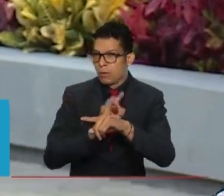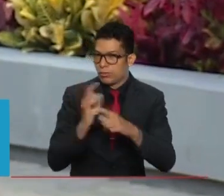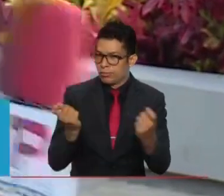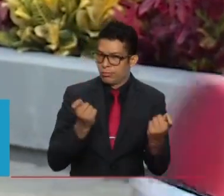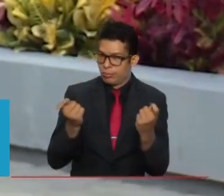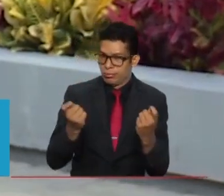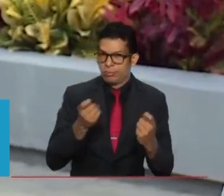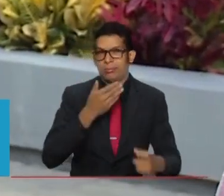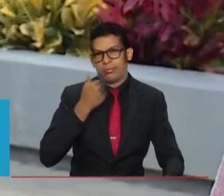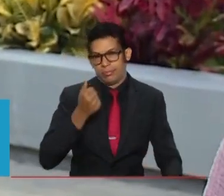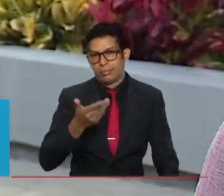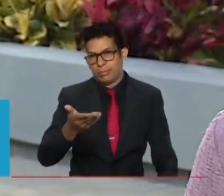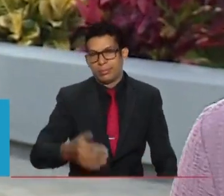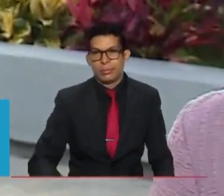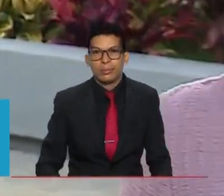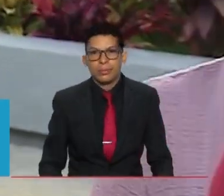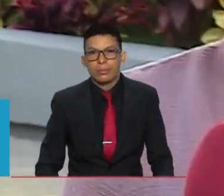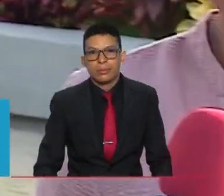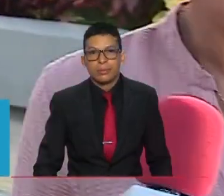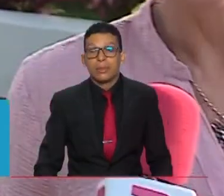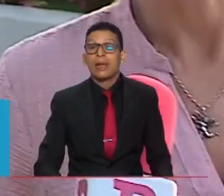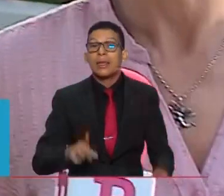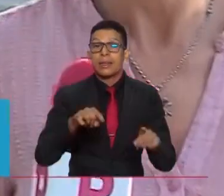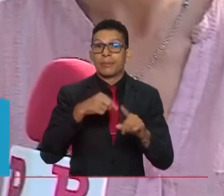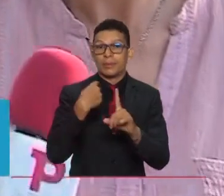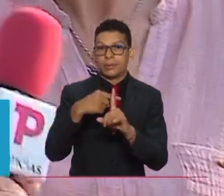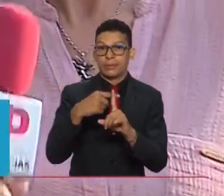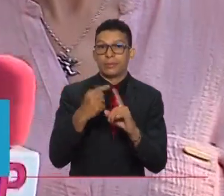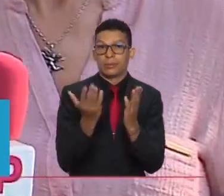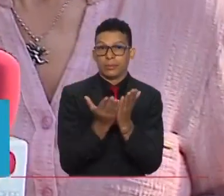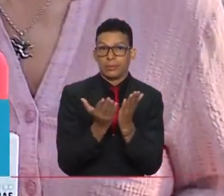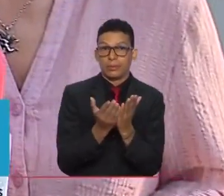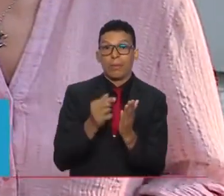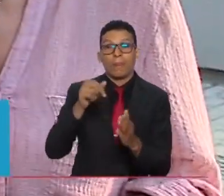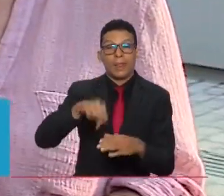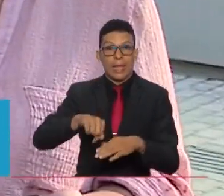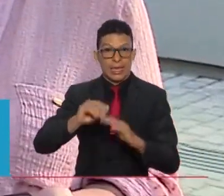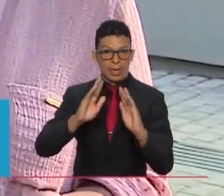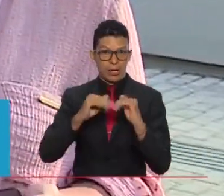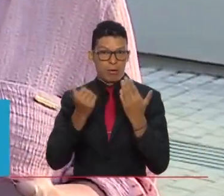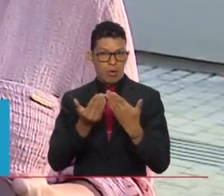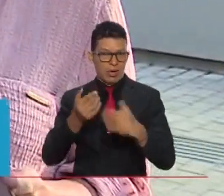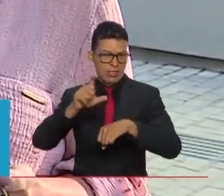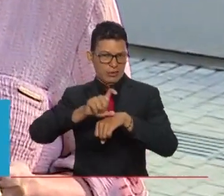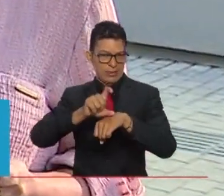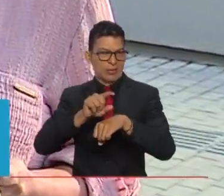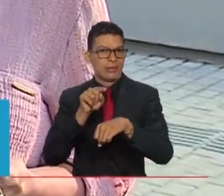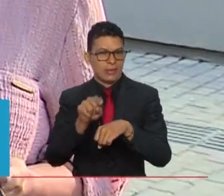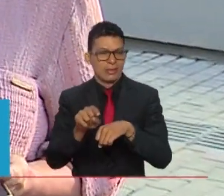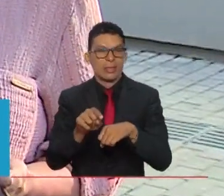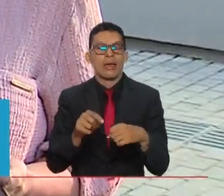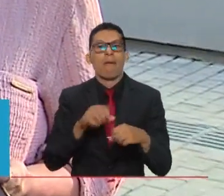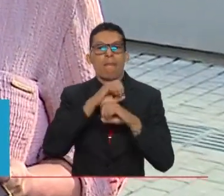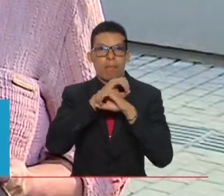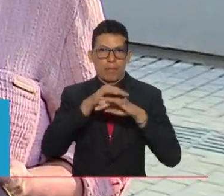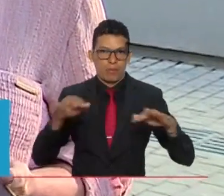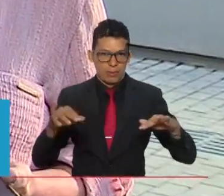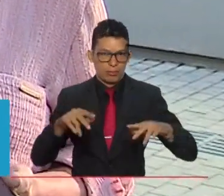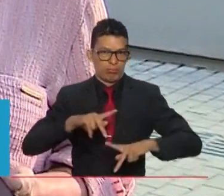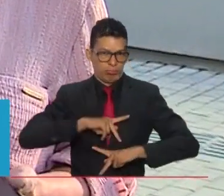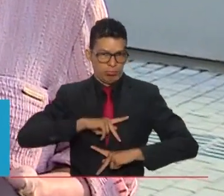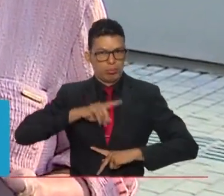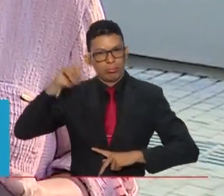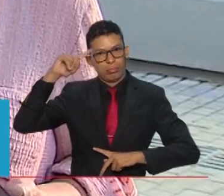agua. Ahora también tenemos noticias muy positivas sobre la educación, y es que esta institución en la que nos encontramos, que es una institución de carácter público,